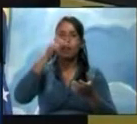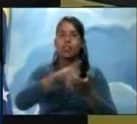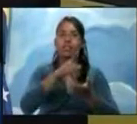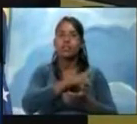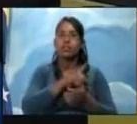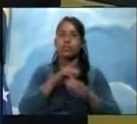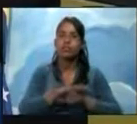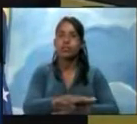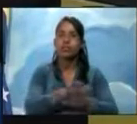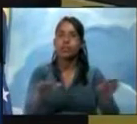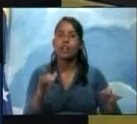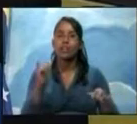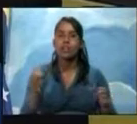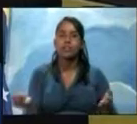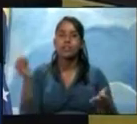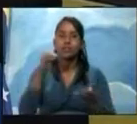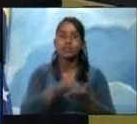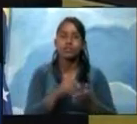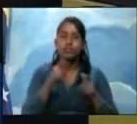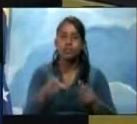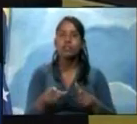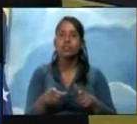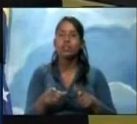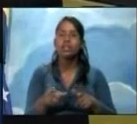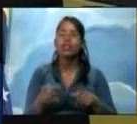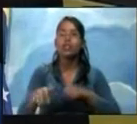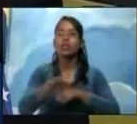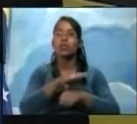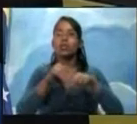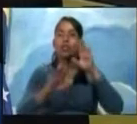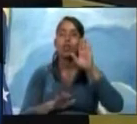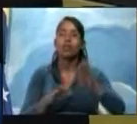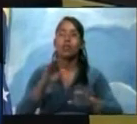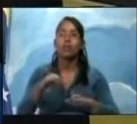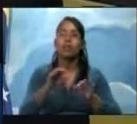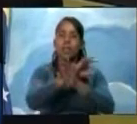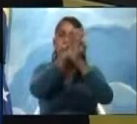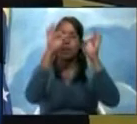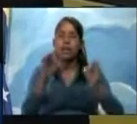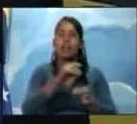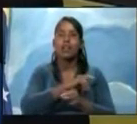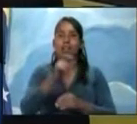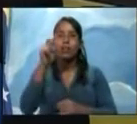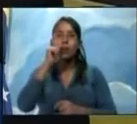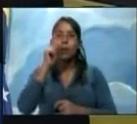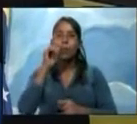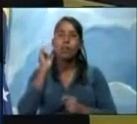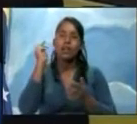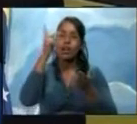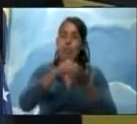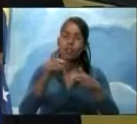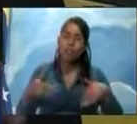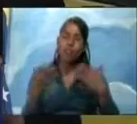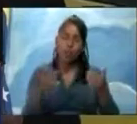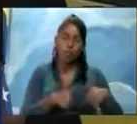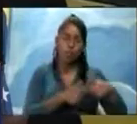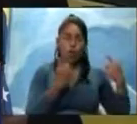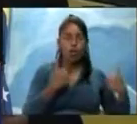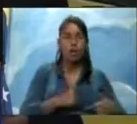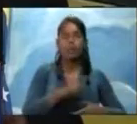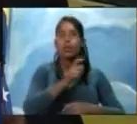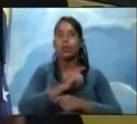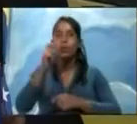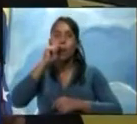del suelo y se puso en hiesta sobre los pies a manera de hombre, y le fue dado corazón de hombre.